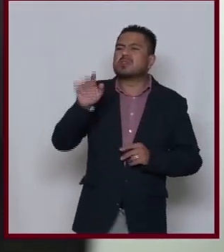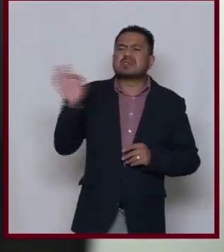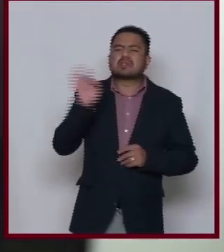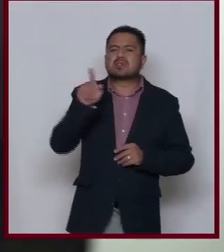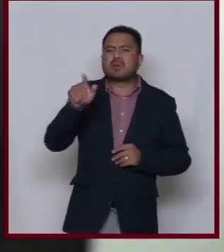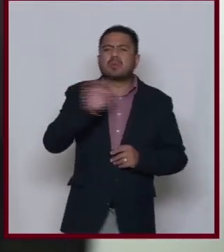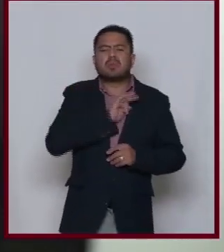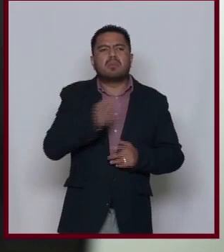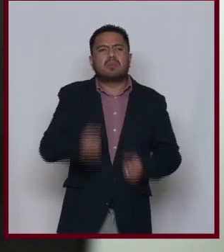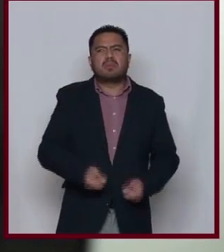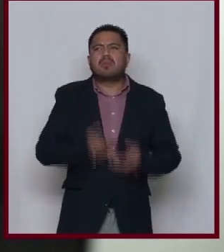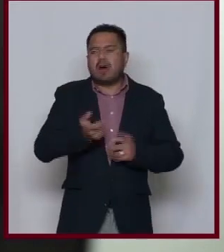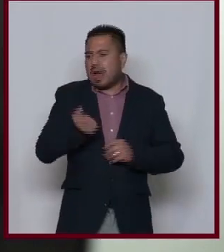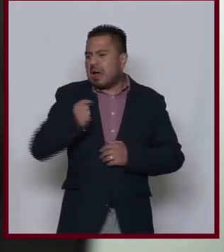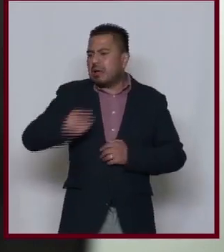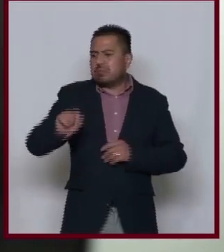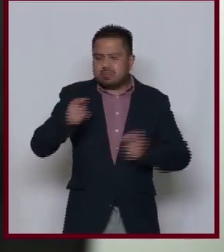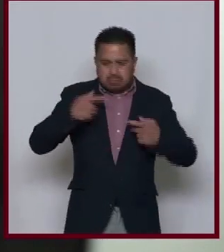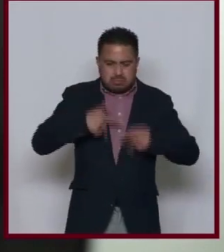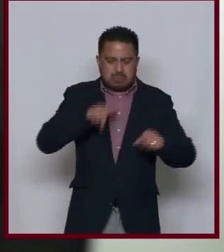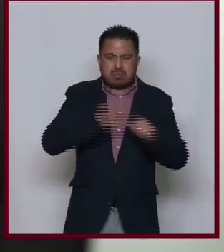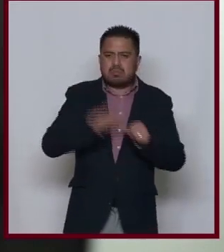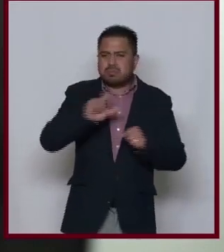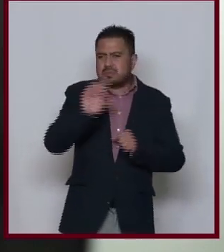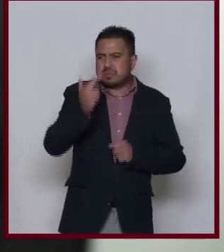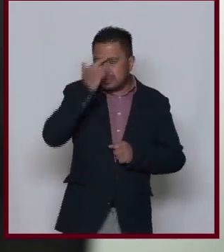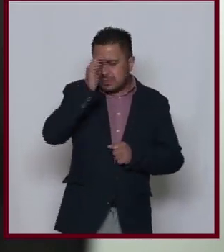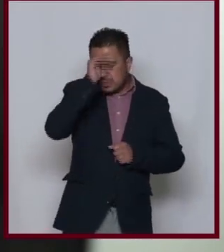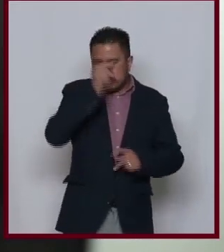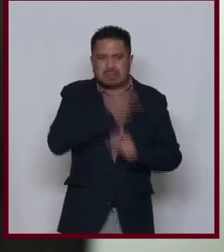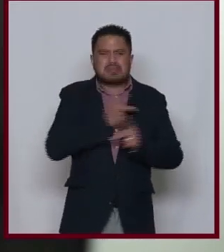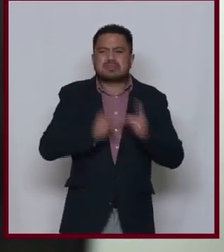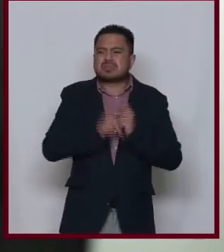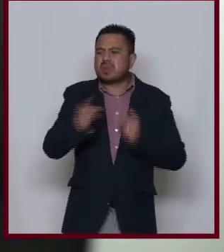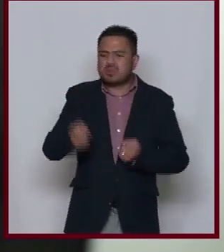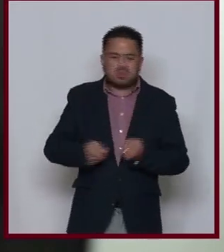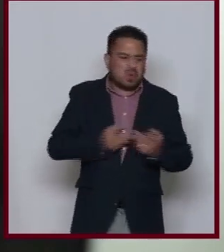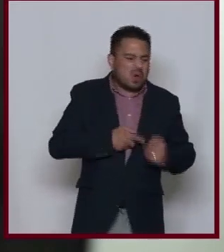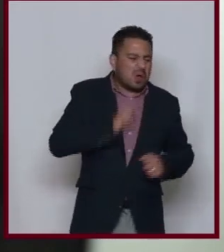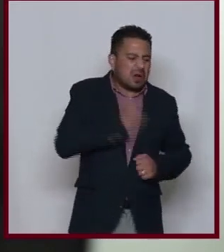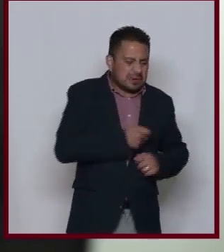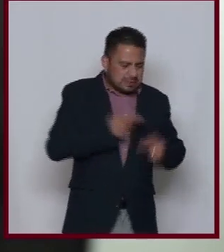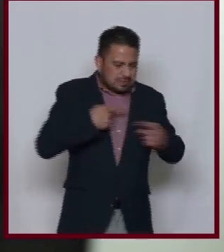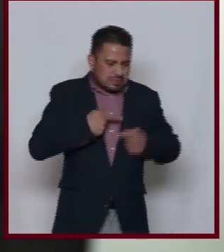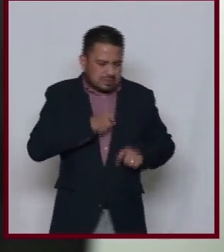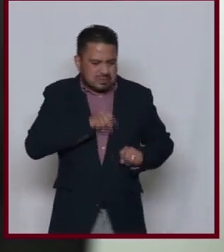pudieras hablar contigo misma cuando estabas en el bachillerato, ¿qué le dijeras?